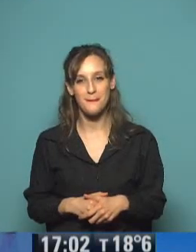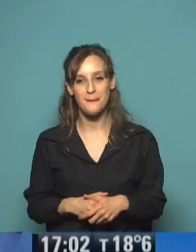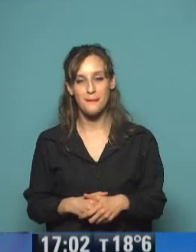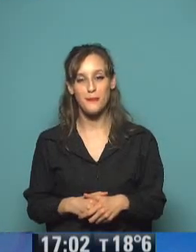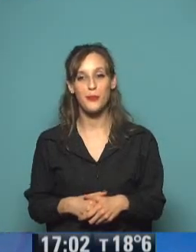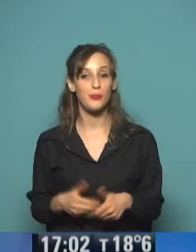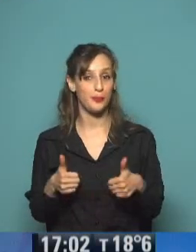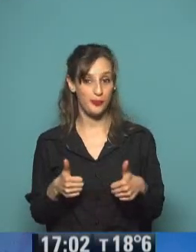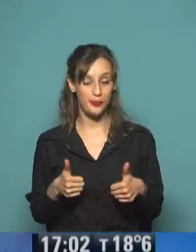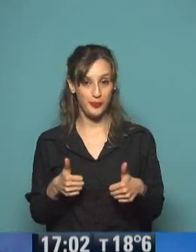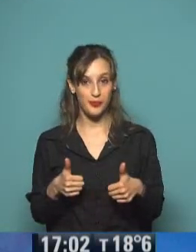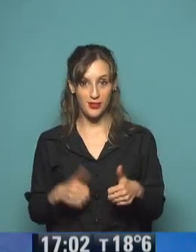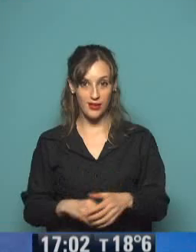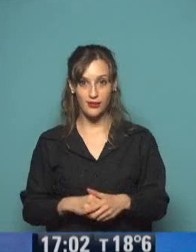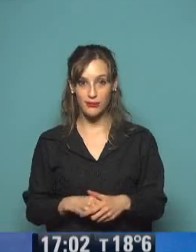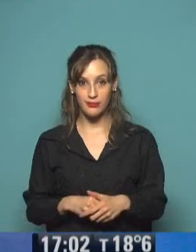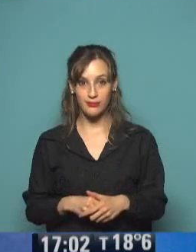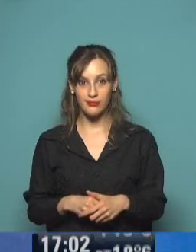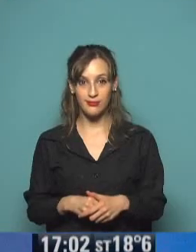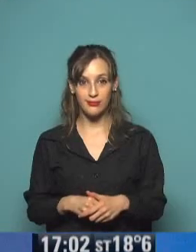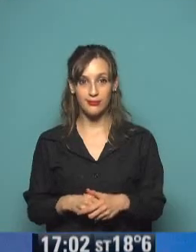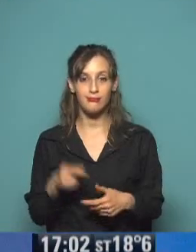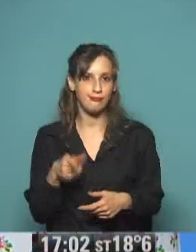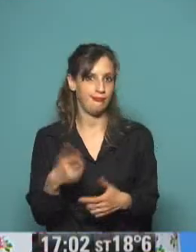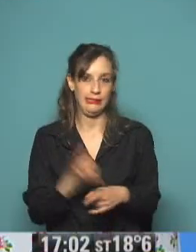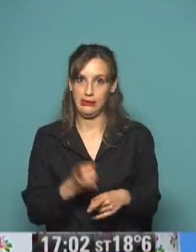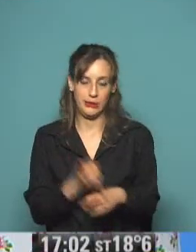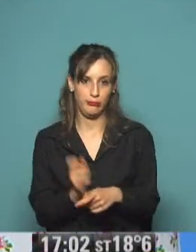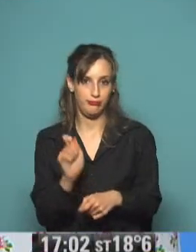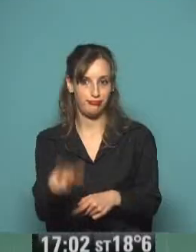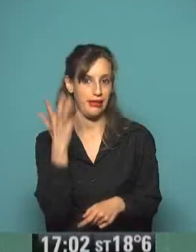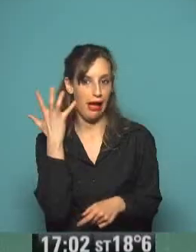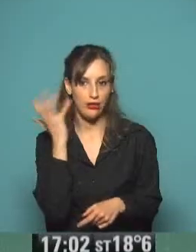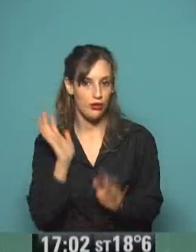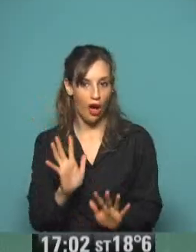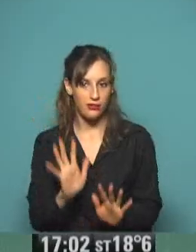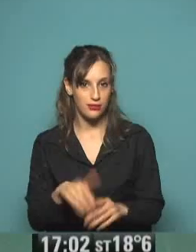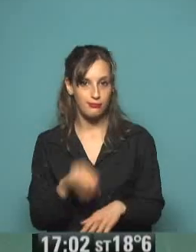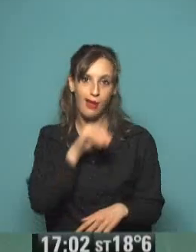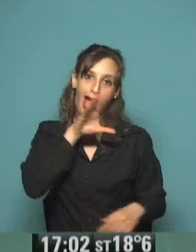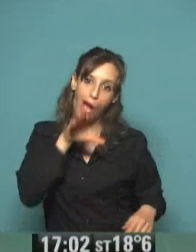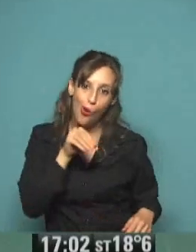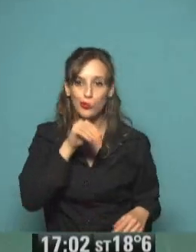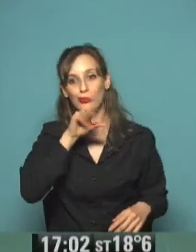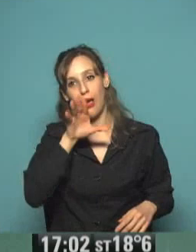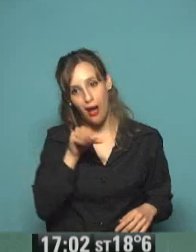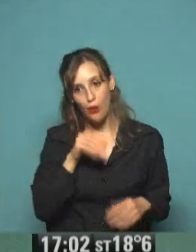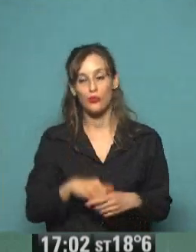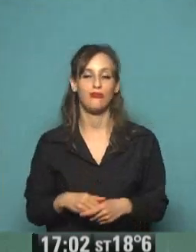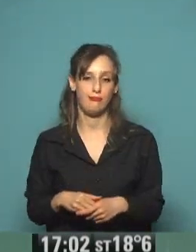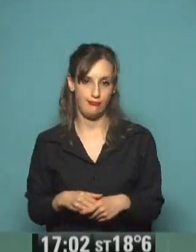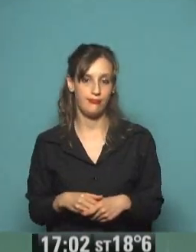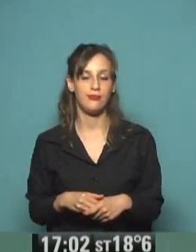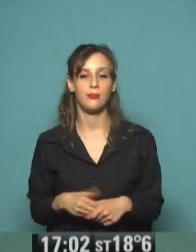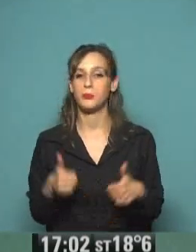Miau por allá. Porque por lo visto lo hace bastante. Miau. Miau, miau, por acá también. Miau, por